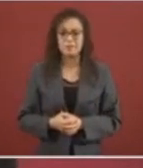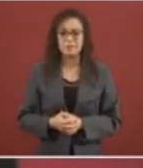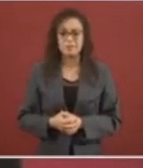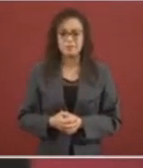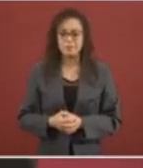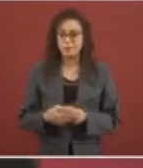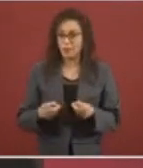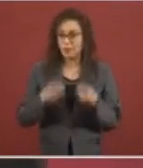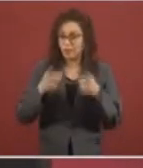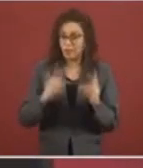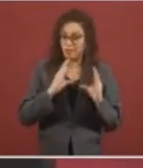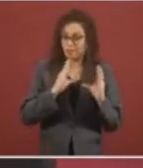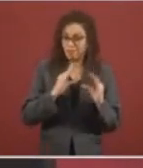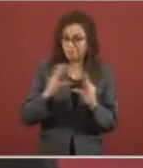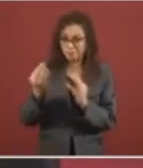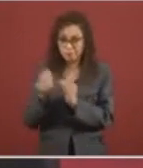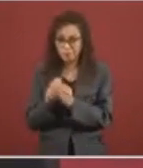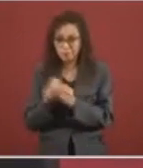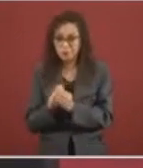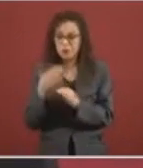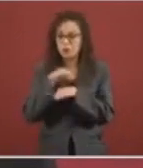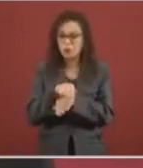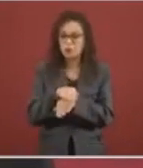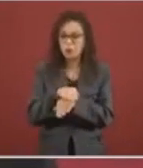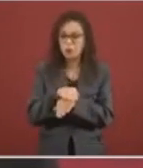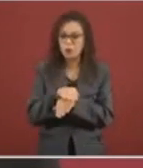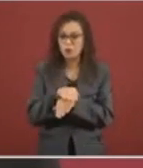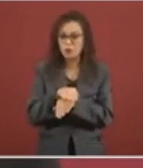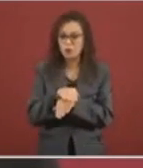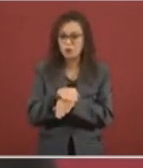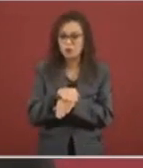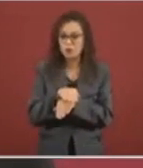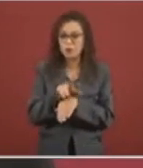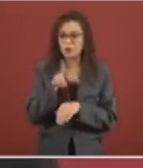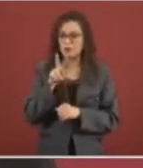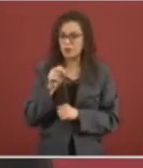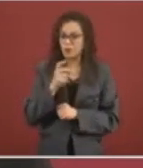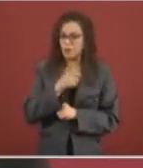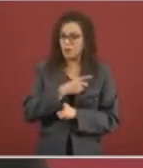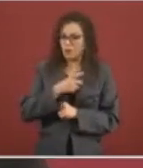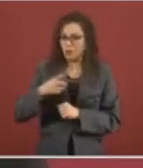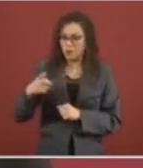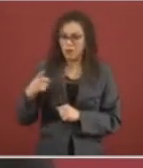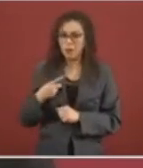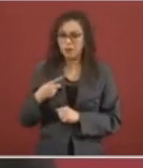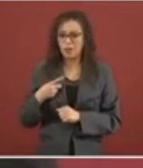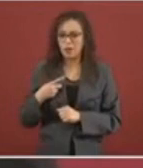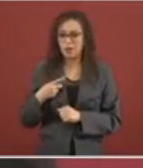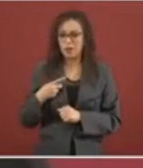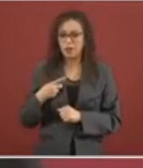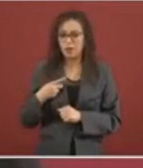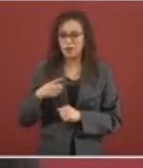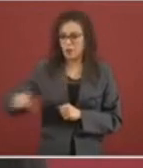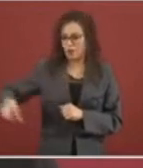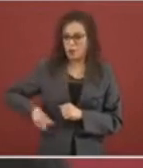¿Recibían cursos acerca de que es inmoral que haya un gobierno rico